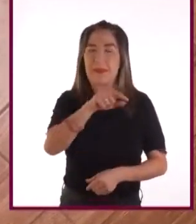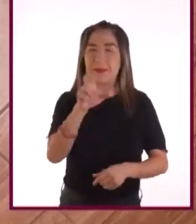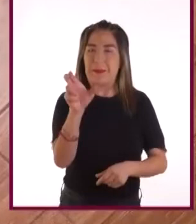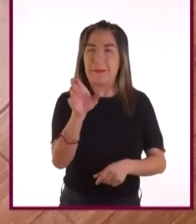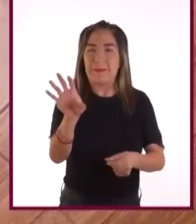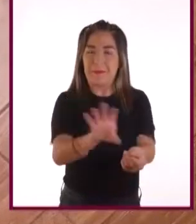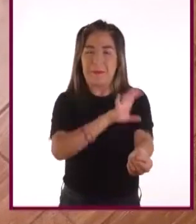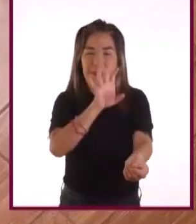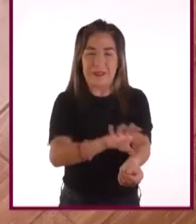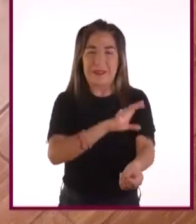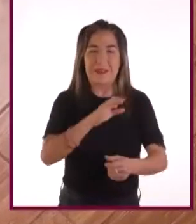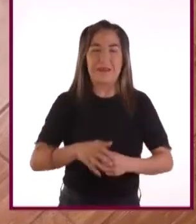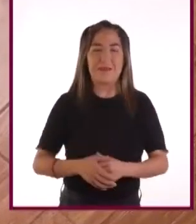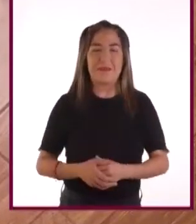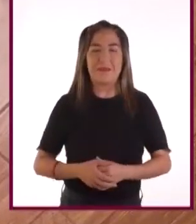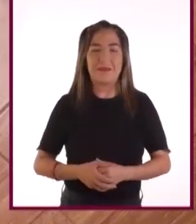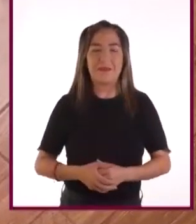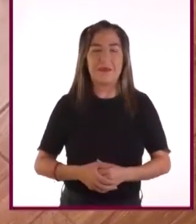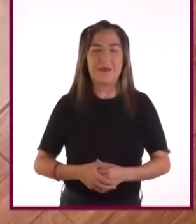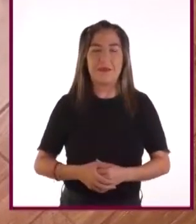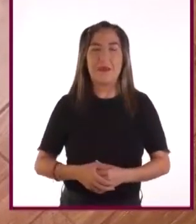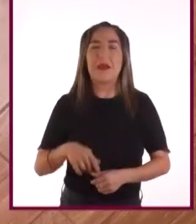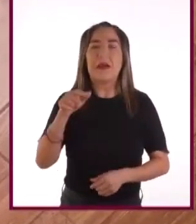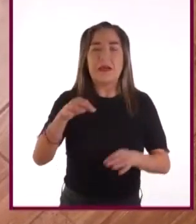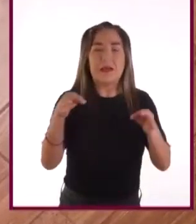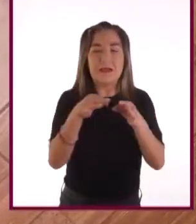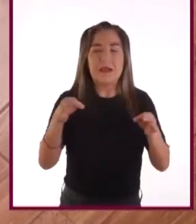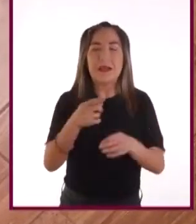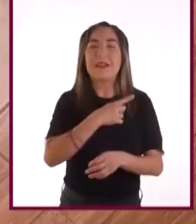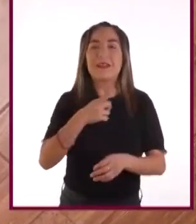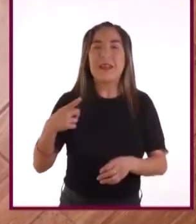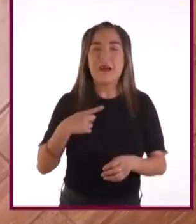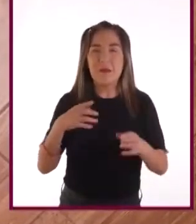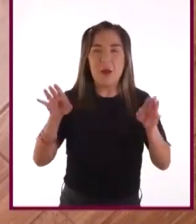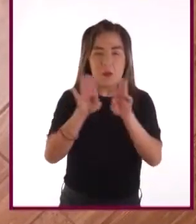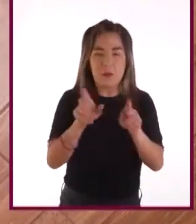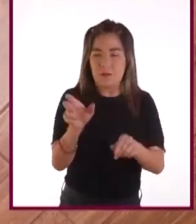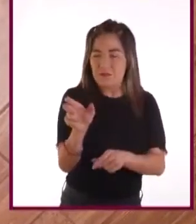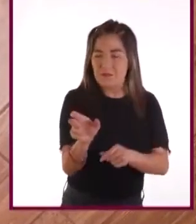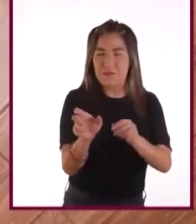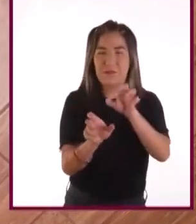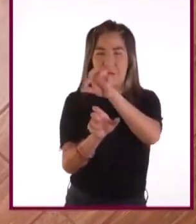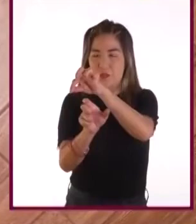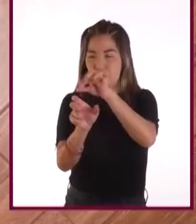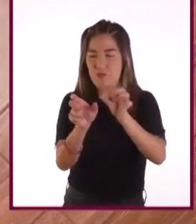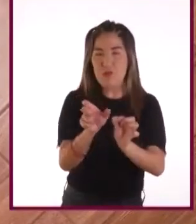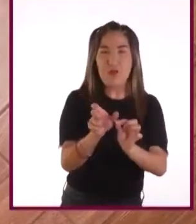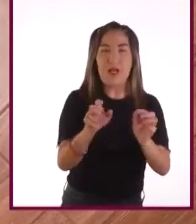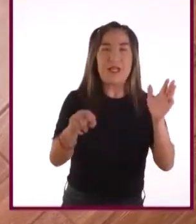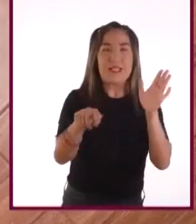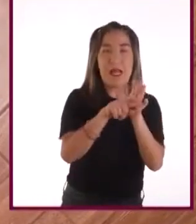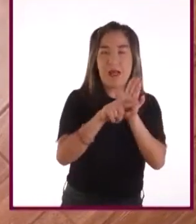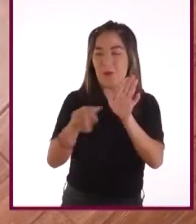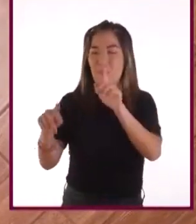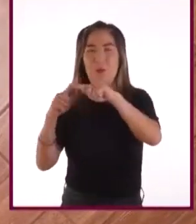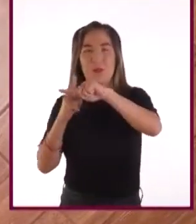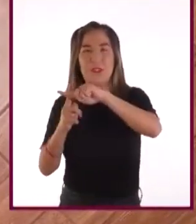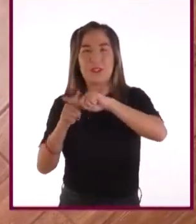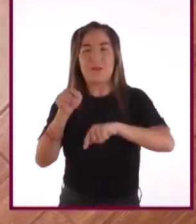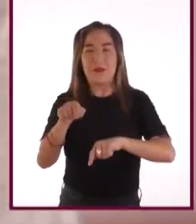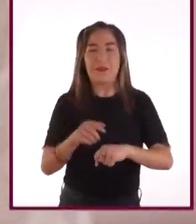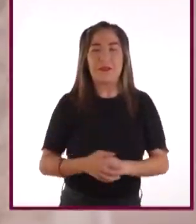en la batería. Sí. La liga debe atravesar por los polos negativo y